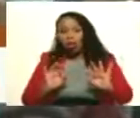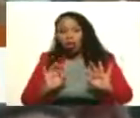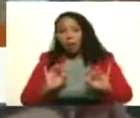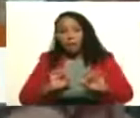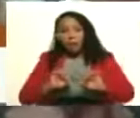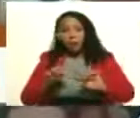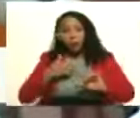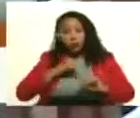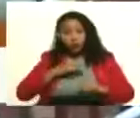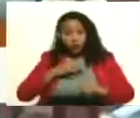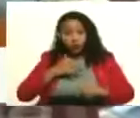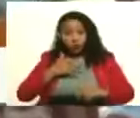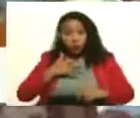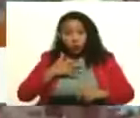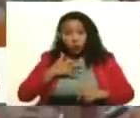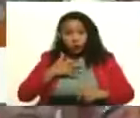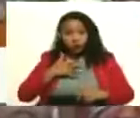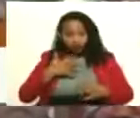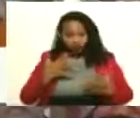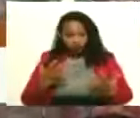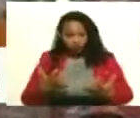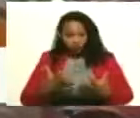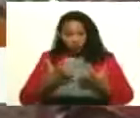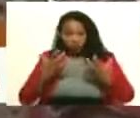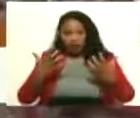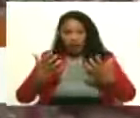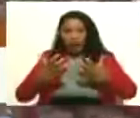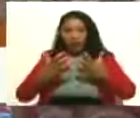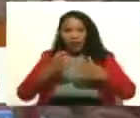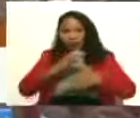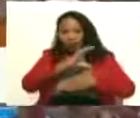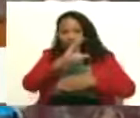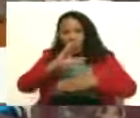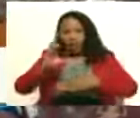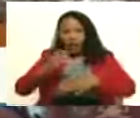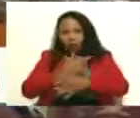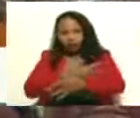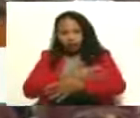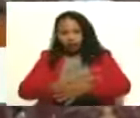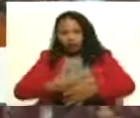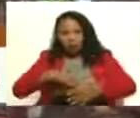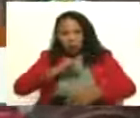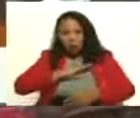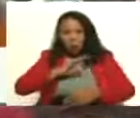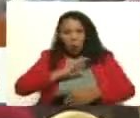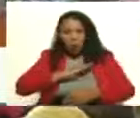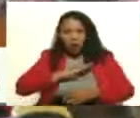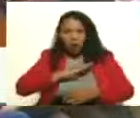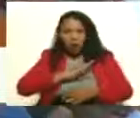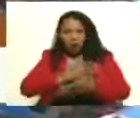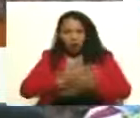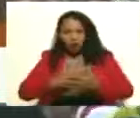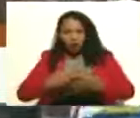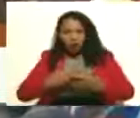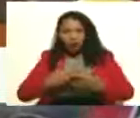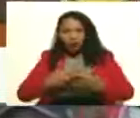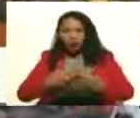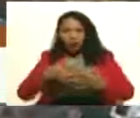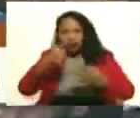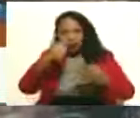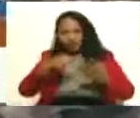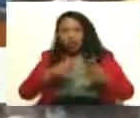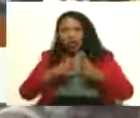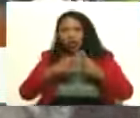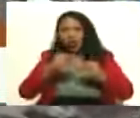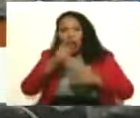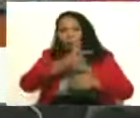la sangre guayquerí, la sangre caribe, la sangre de Luisa Cáceres, de Arismendi, de Mariño,